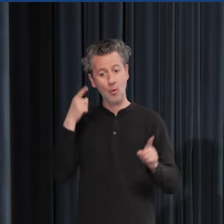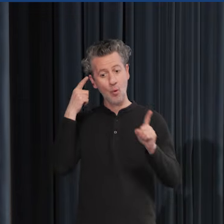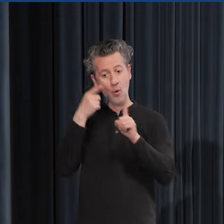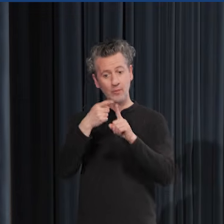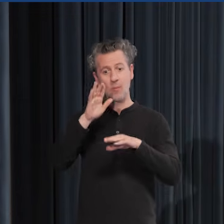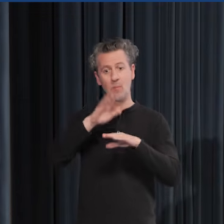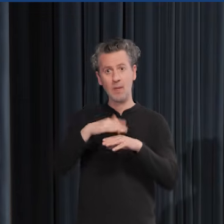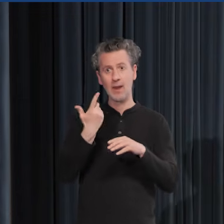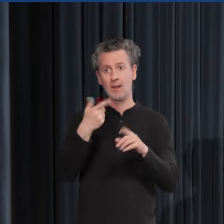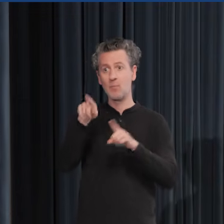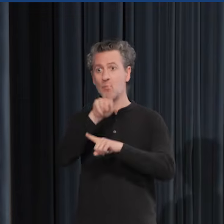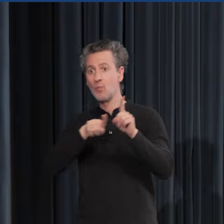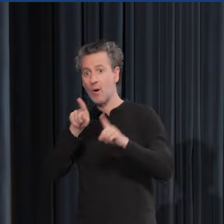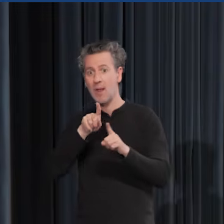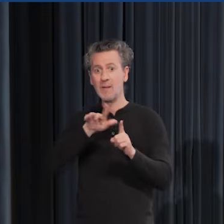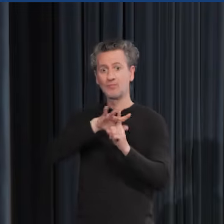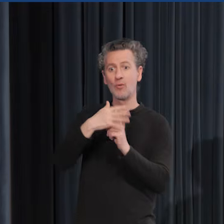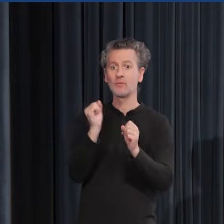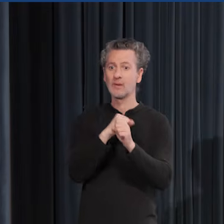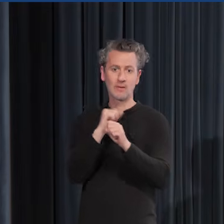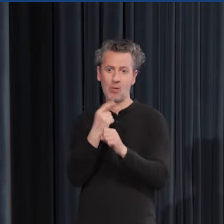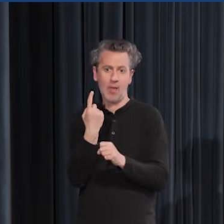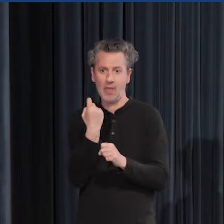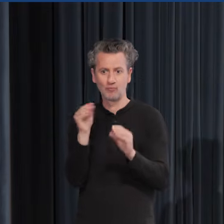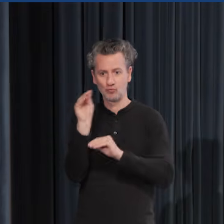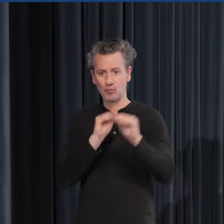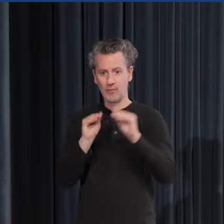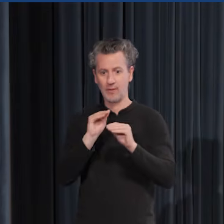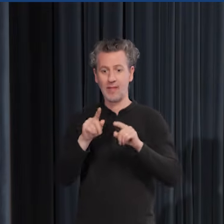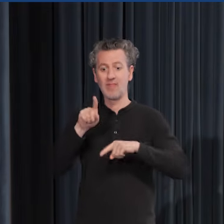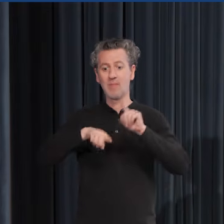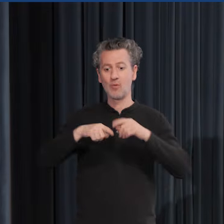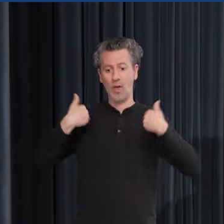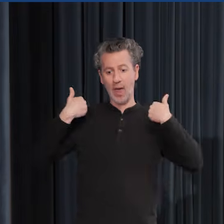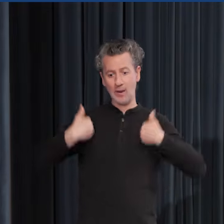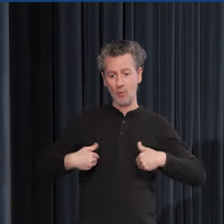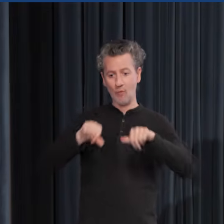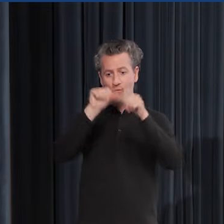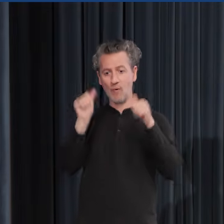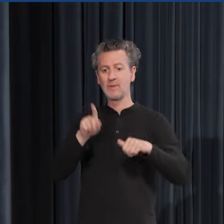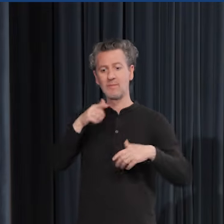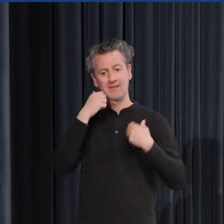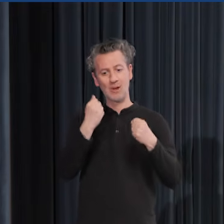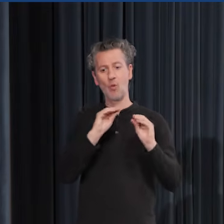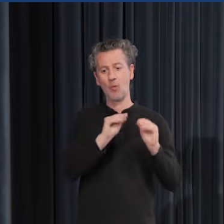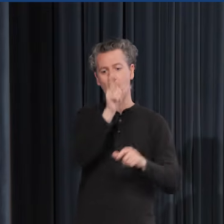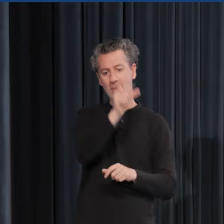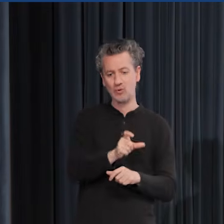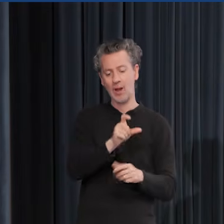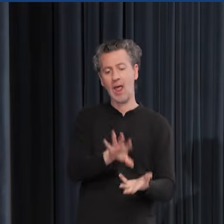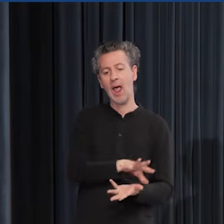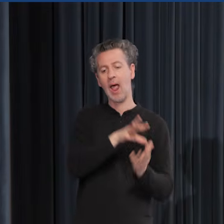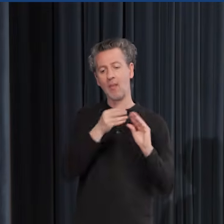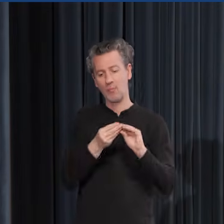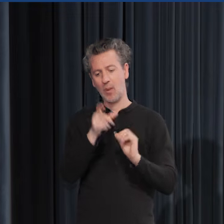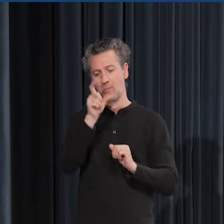las condiciones existentes en el lugar de trabajo, tener en cuenta las condiciones anatómicas y fisiológicas y el estado de salud de la persona y adecuarse al